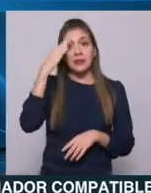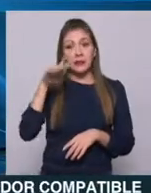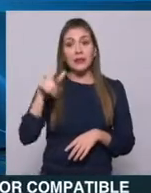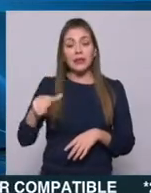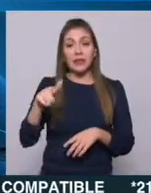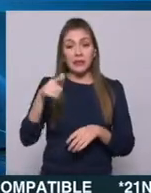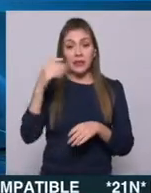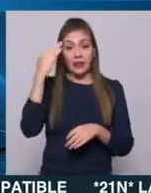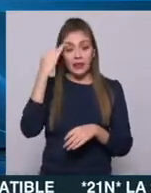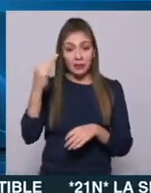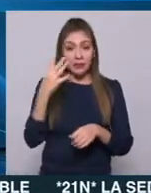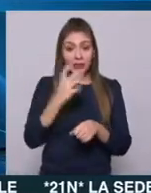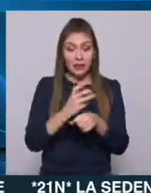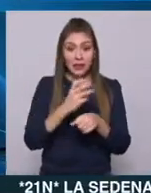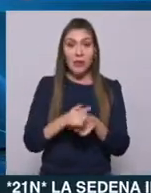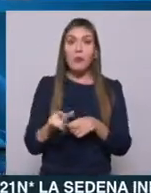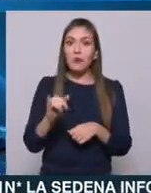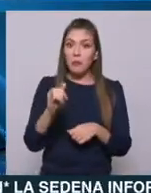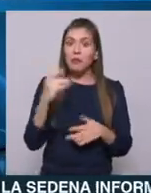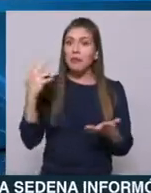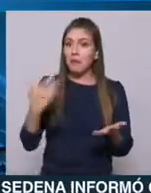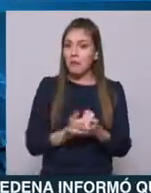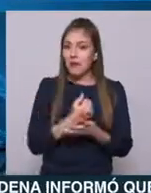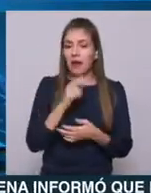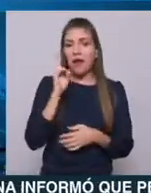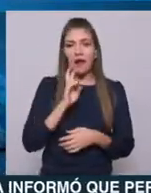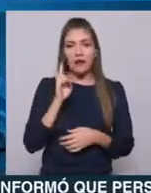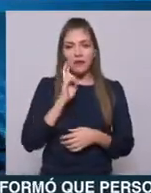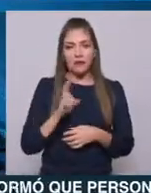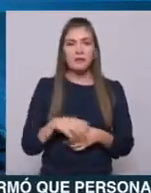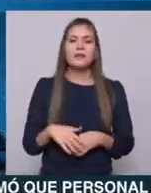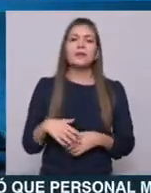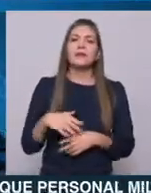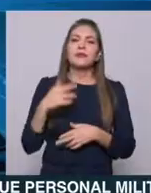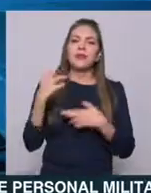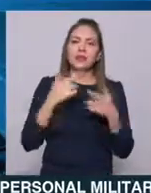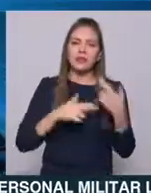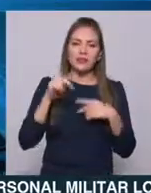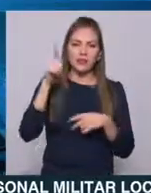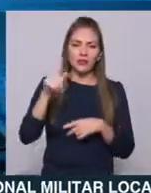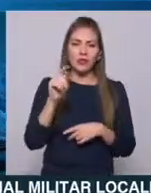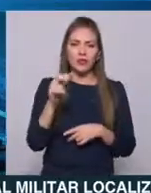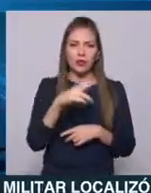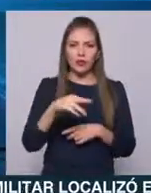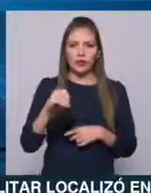tercera, es la buena y en esta tercera se llevan el campeonato. Regreso contigo al estudio, Toño.